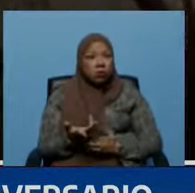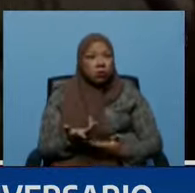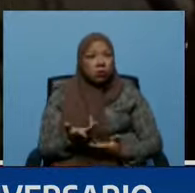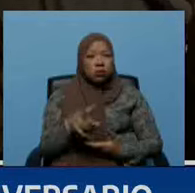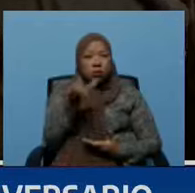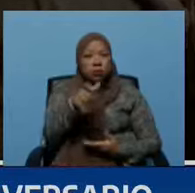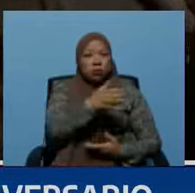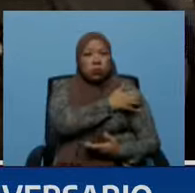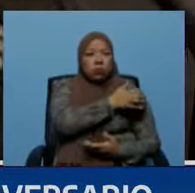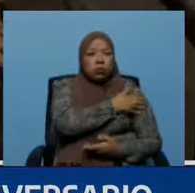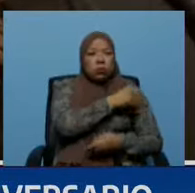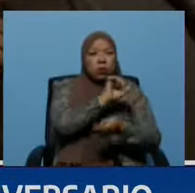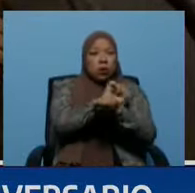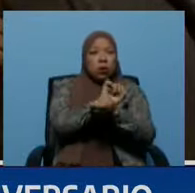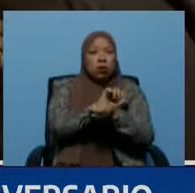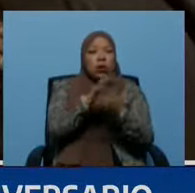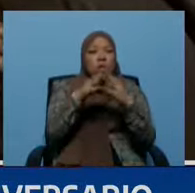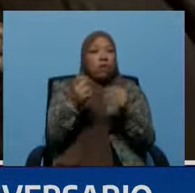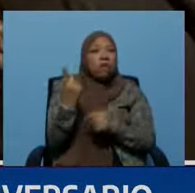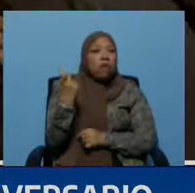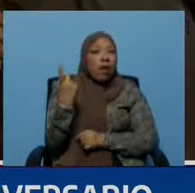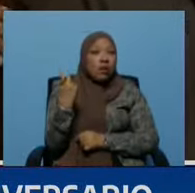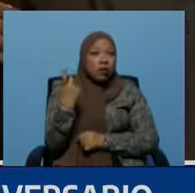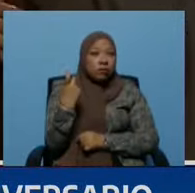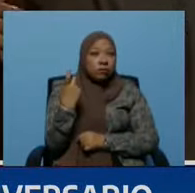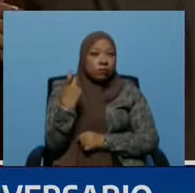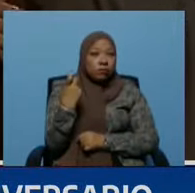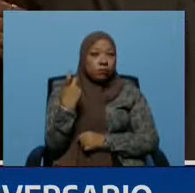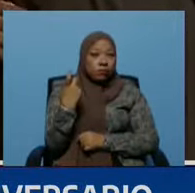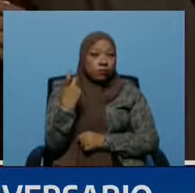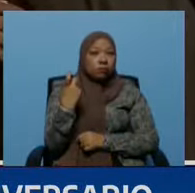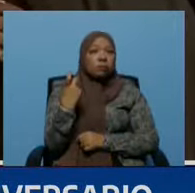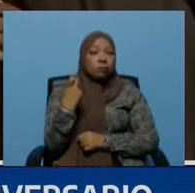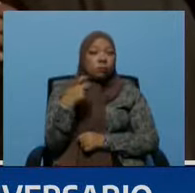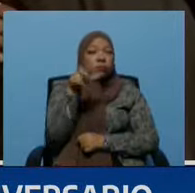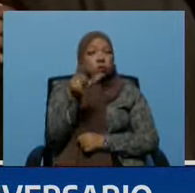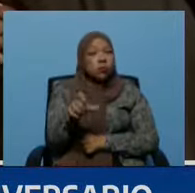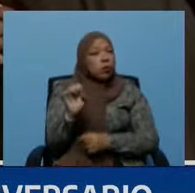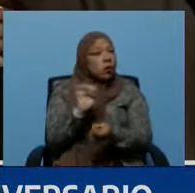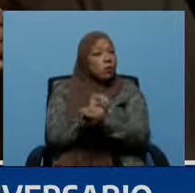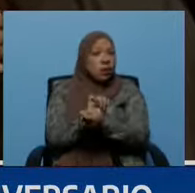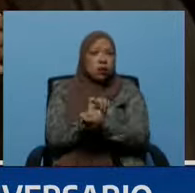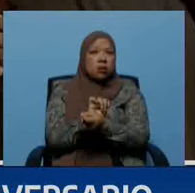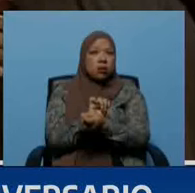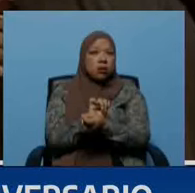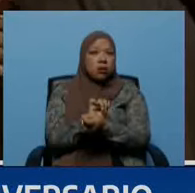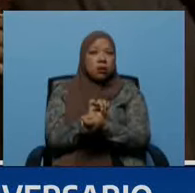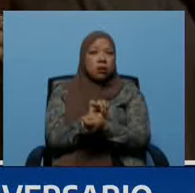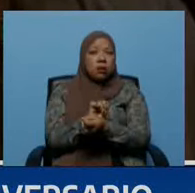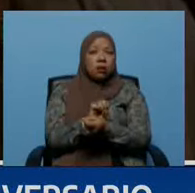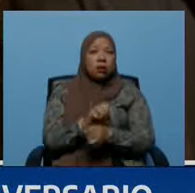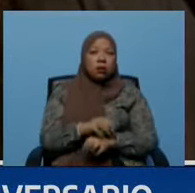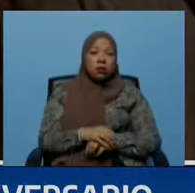ya están capturados casi todos, pero todavía falta ir por el